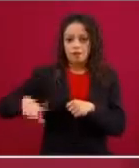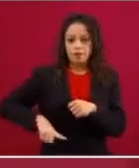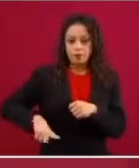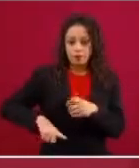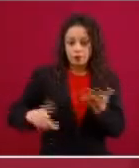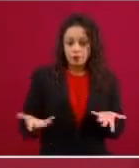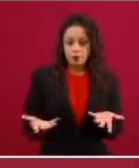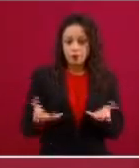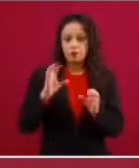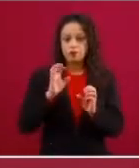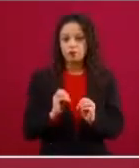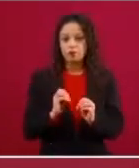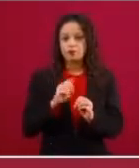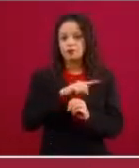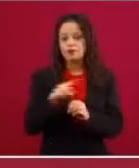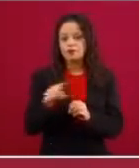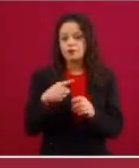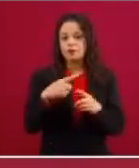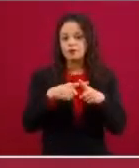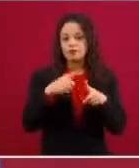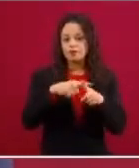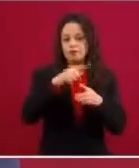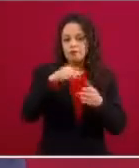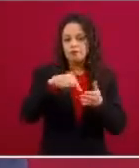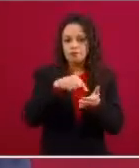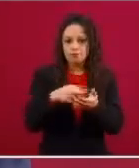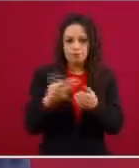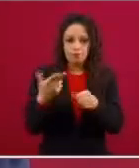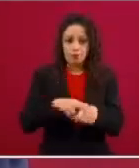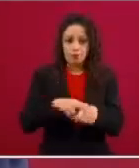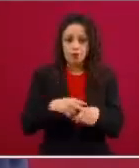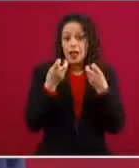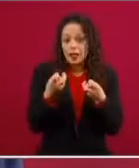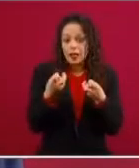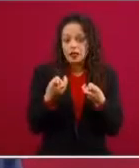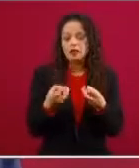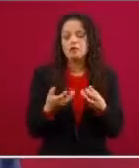Esto ha ayudado mucho,